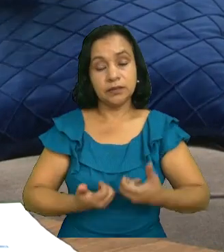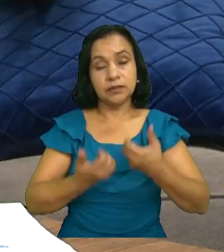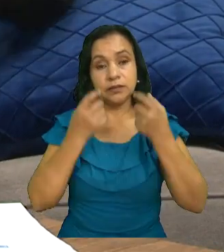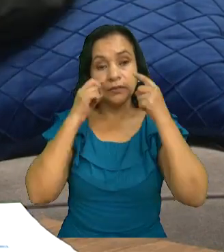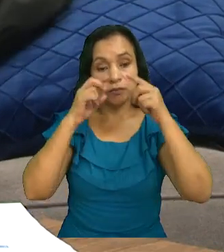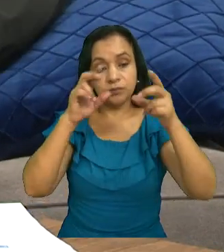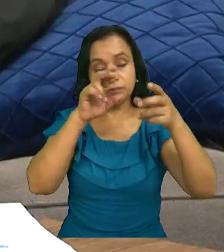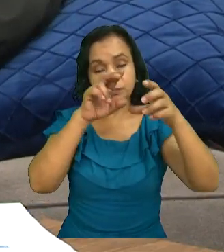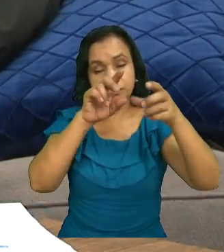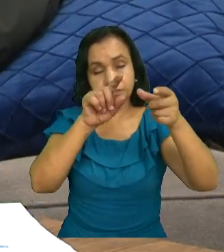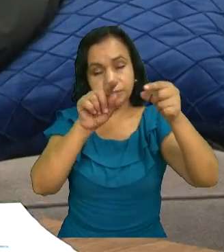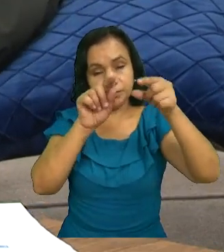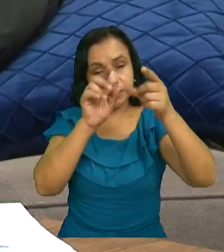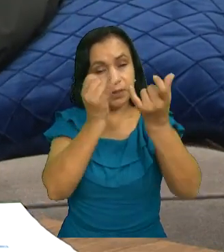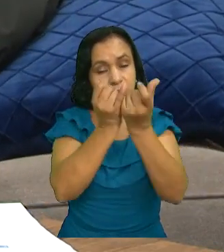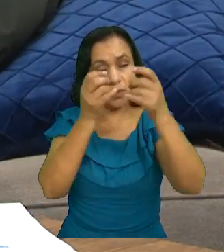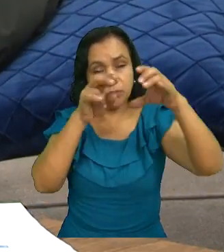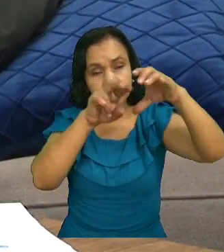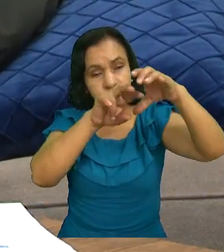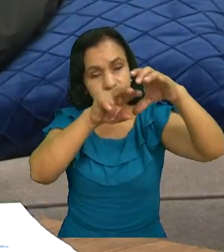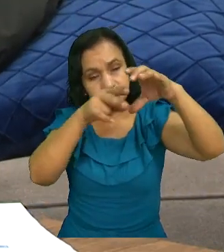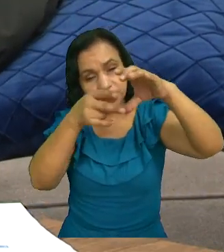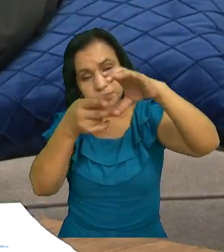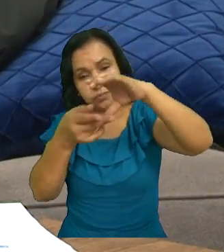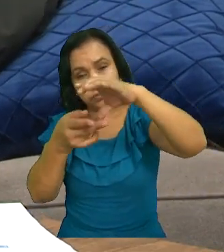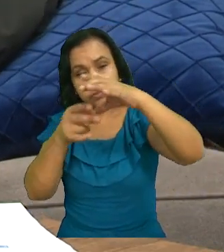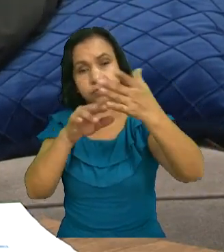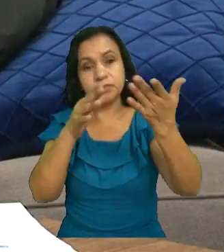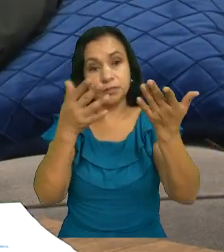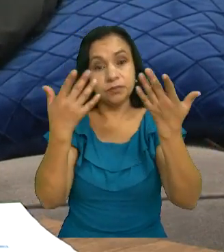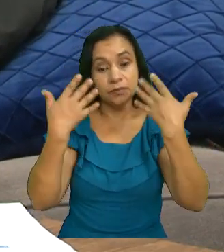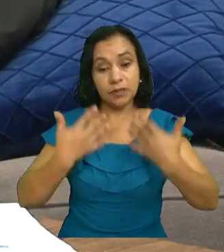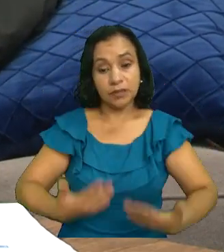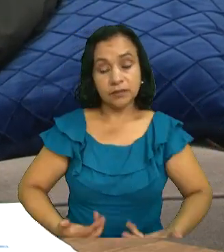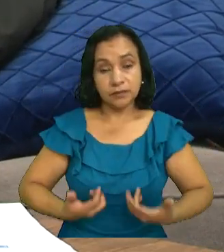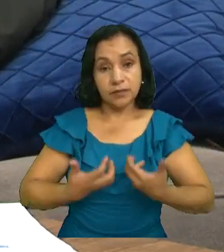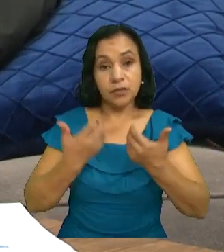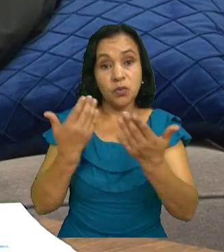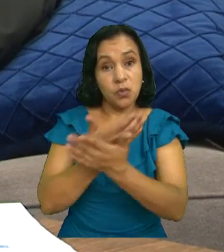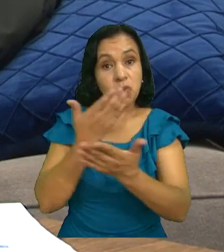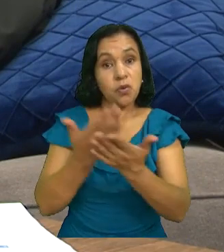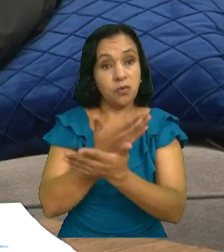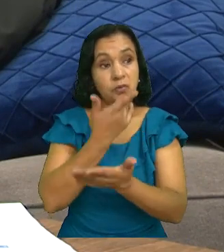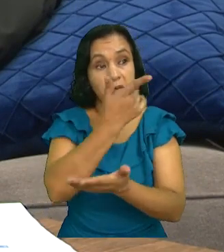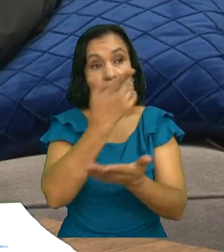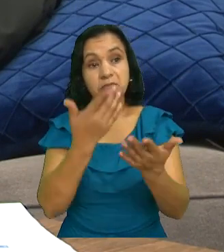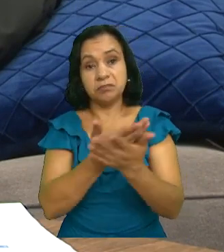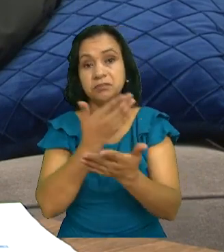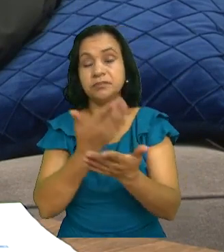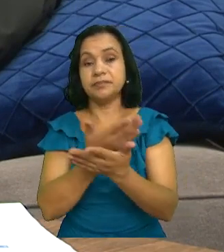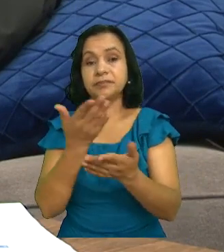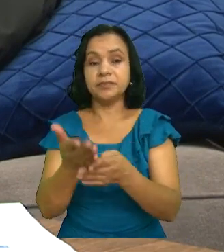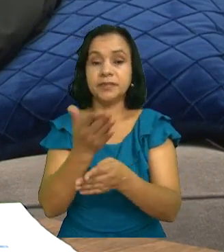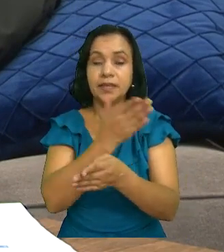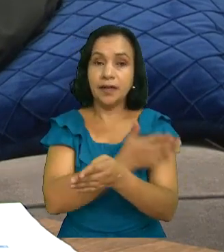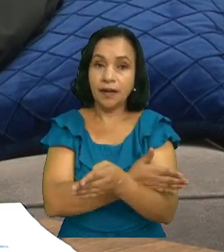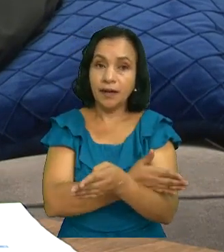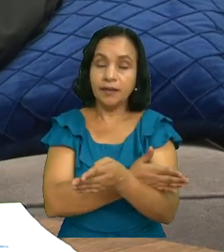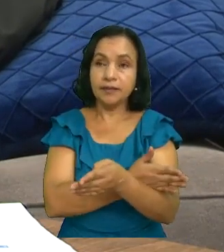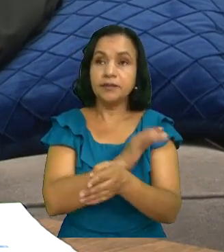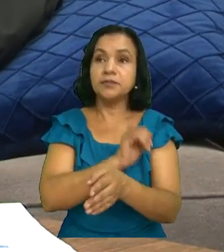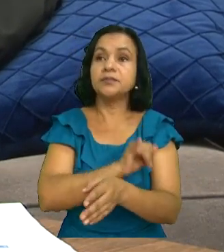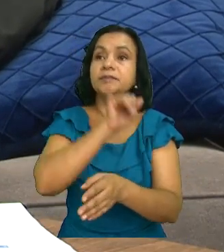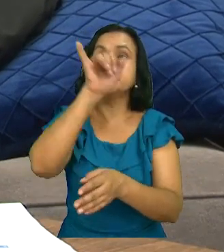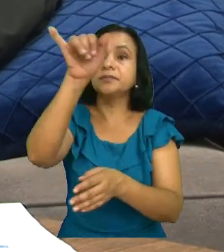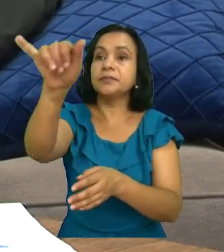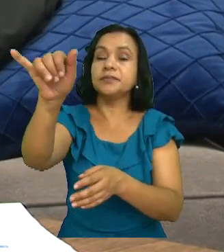Todo tipo de equipos modernísimos para el tratamiento de enfermedades que antes tenías que recurrir a otros países